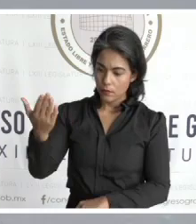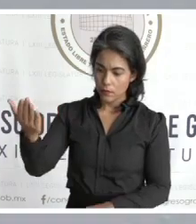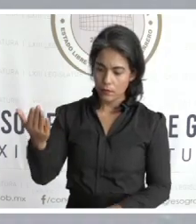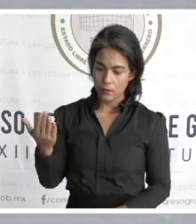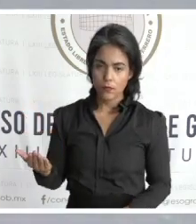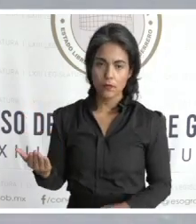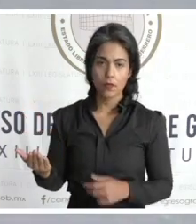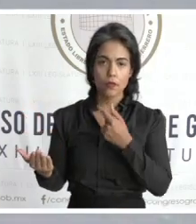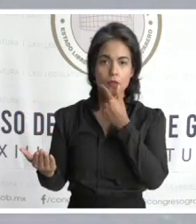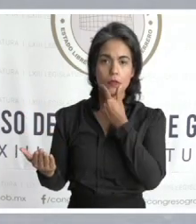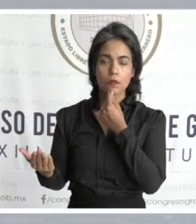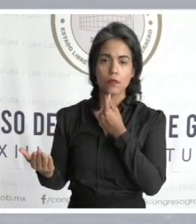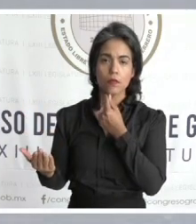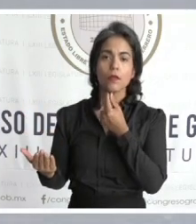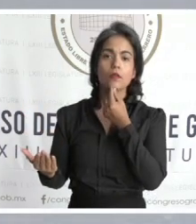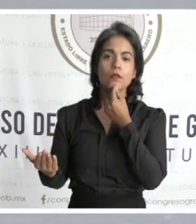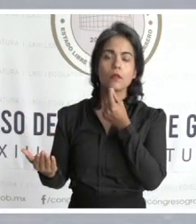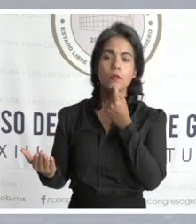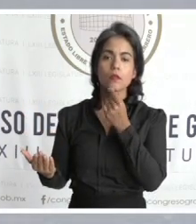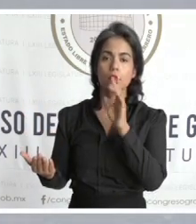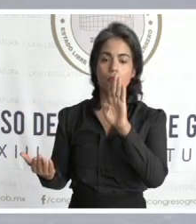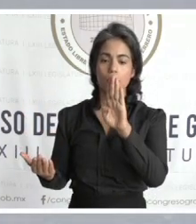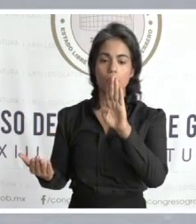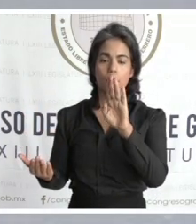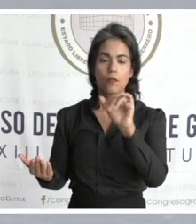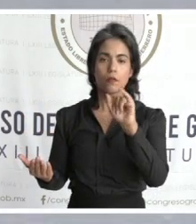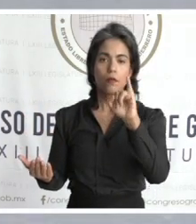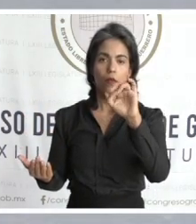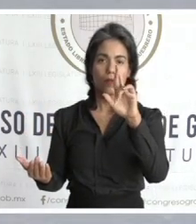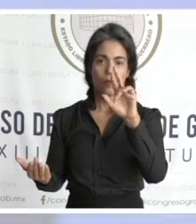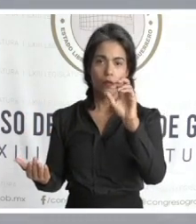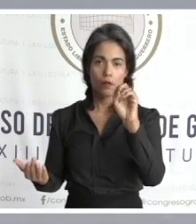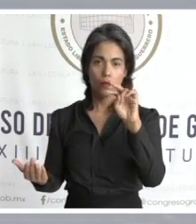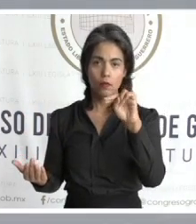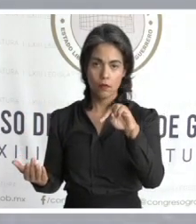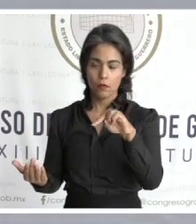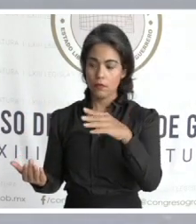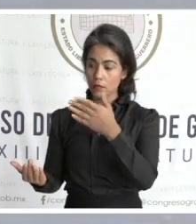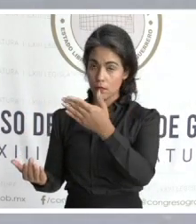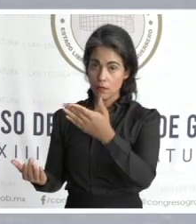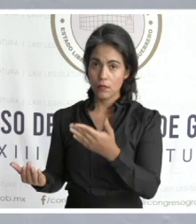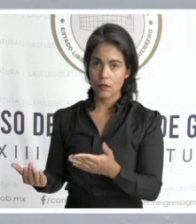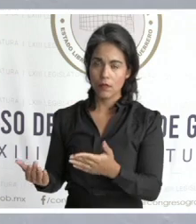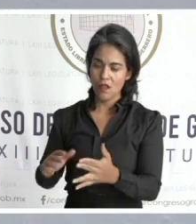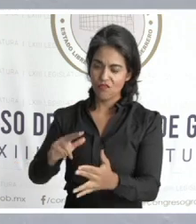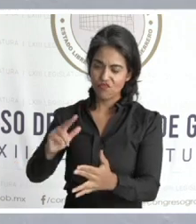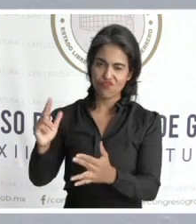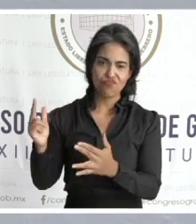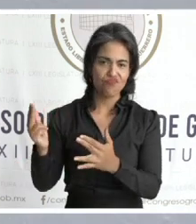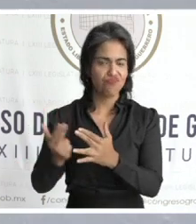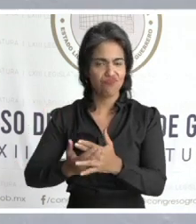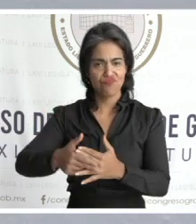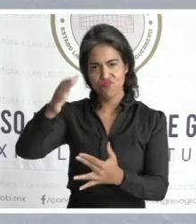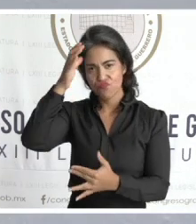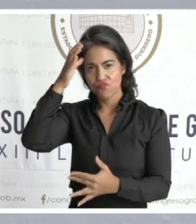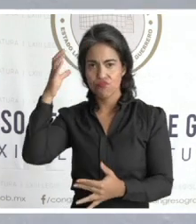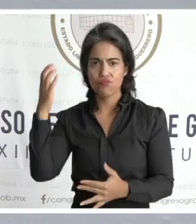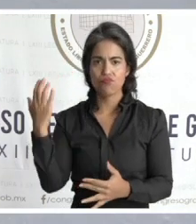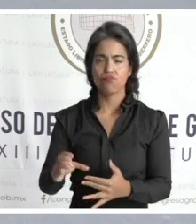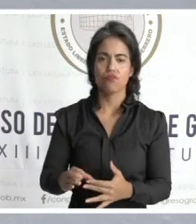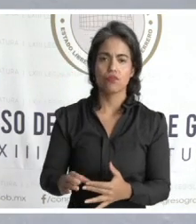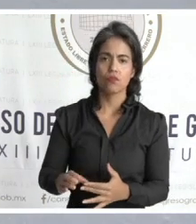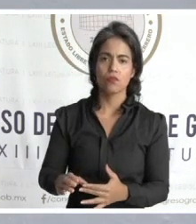niño Byron Omaet, quien fue cruelmente asesinado por la